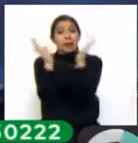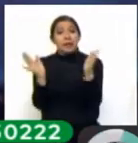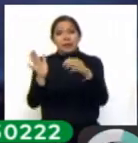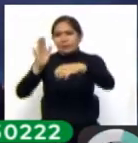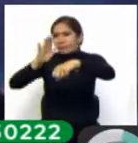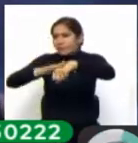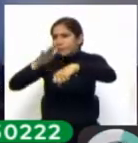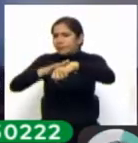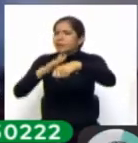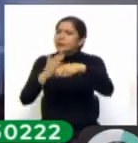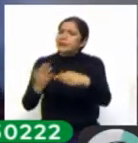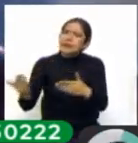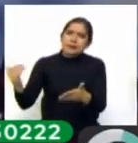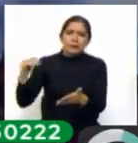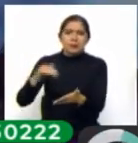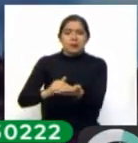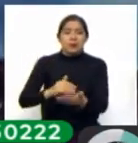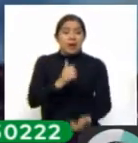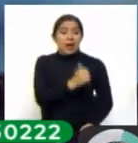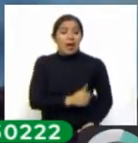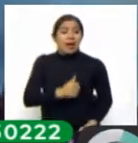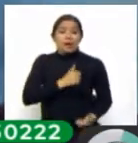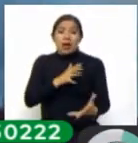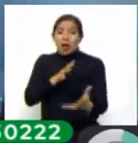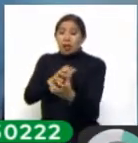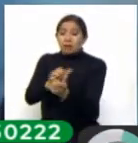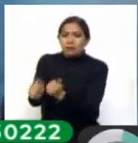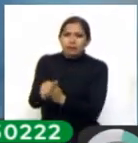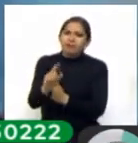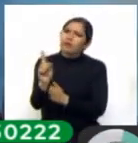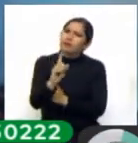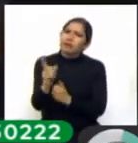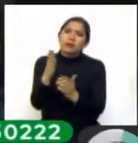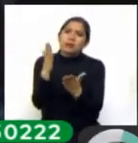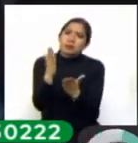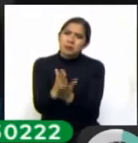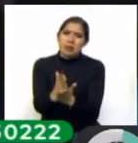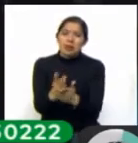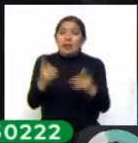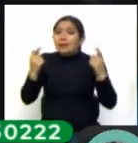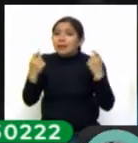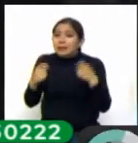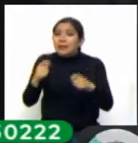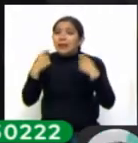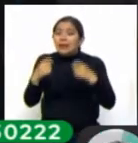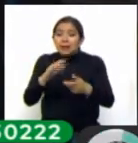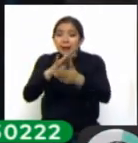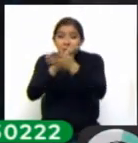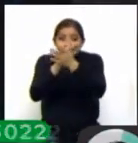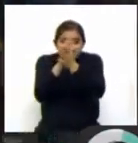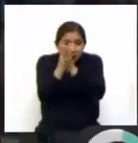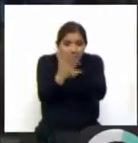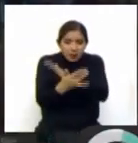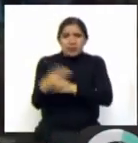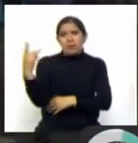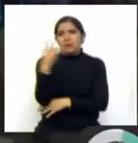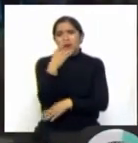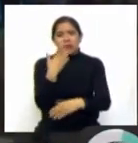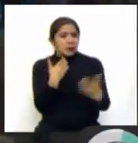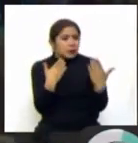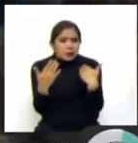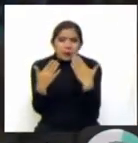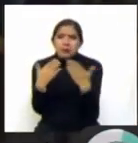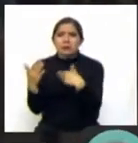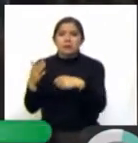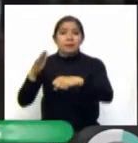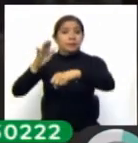su llamado a deponer actitudes violentas para dar paso a espacios que permitan pacificar el país y recordó a